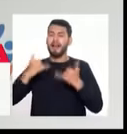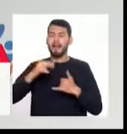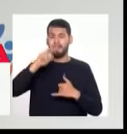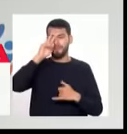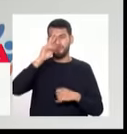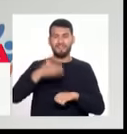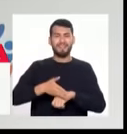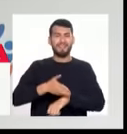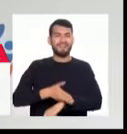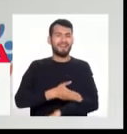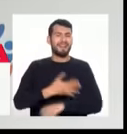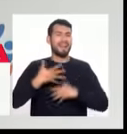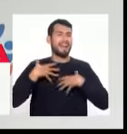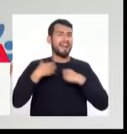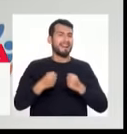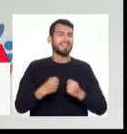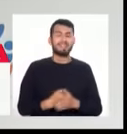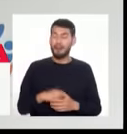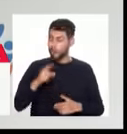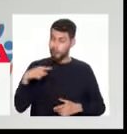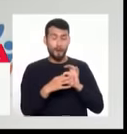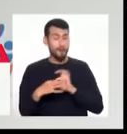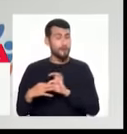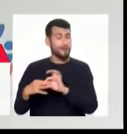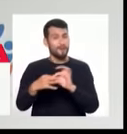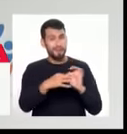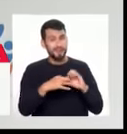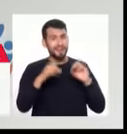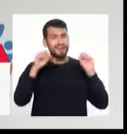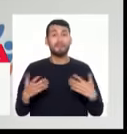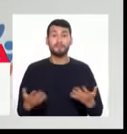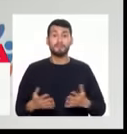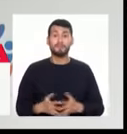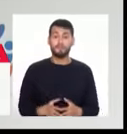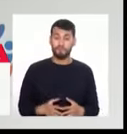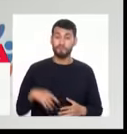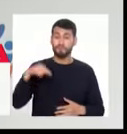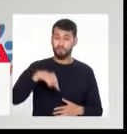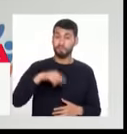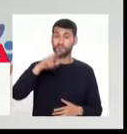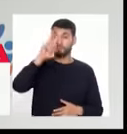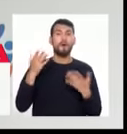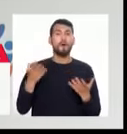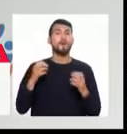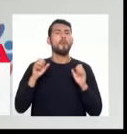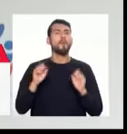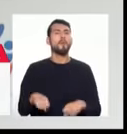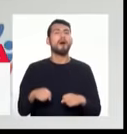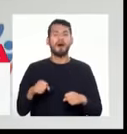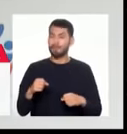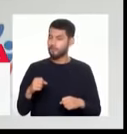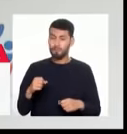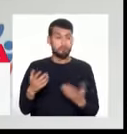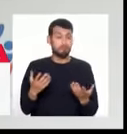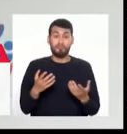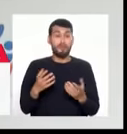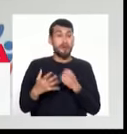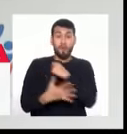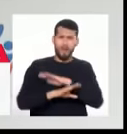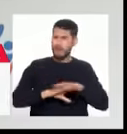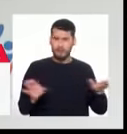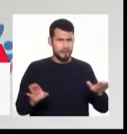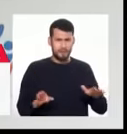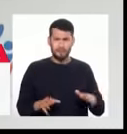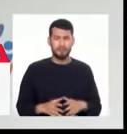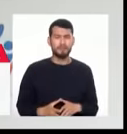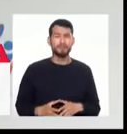Venimos y nadie te avisa, o sea, acá nos vienen avisando sobre lo que va a pasar en provincias, soltar dinero a los gobiernos regionales que también